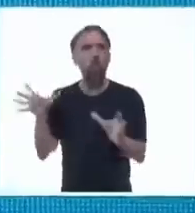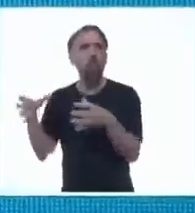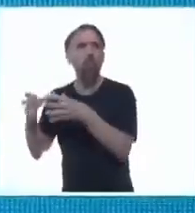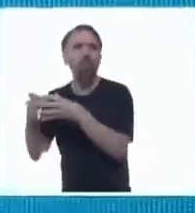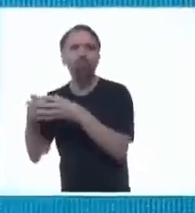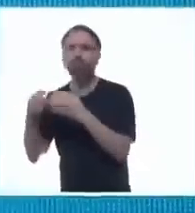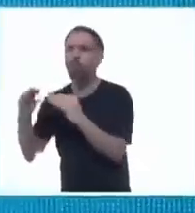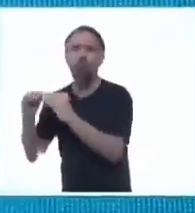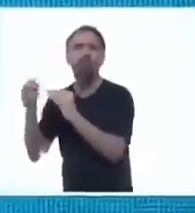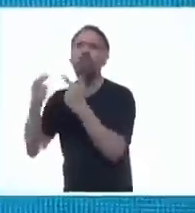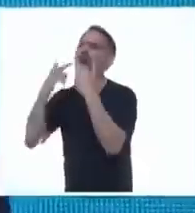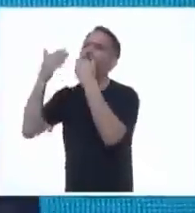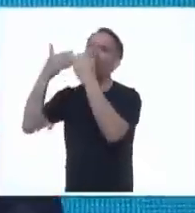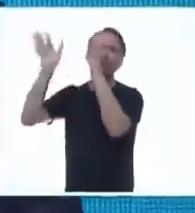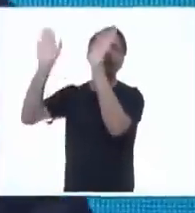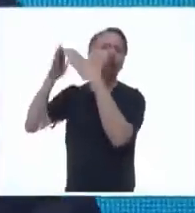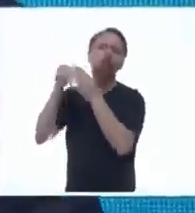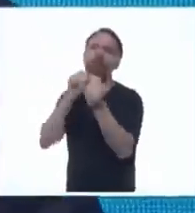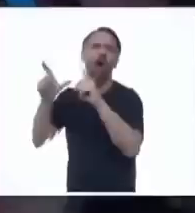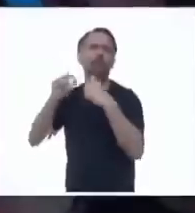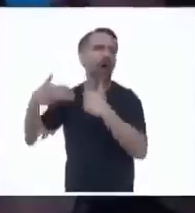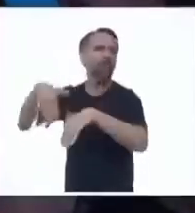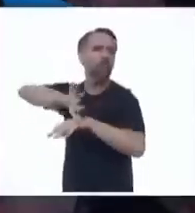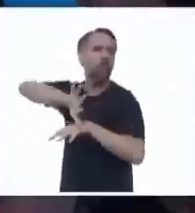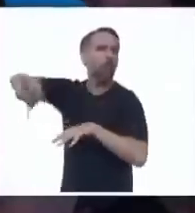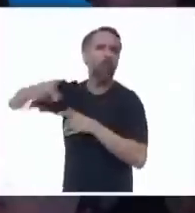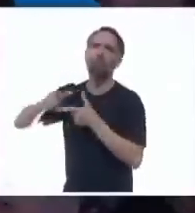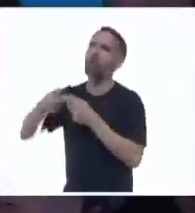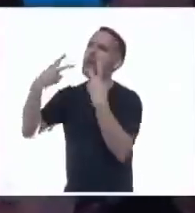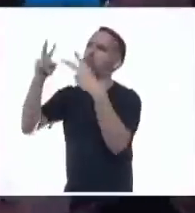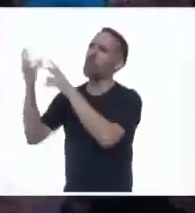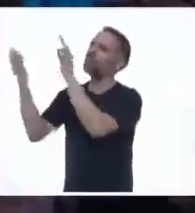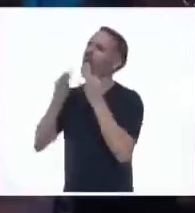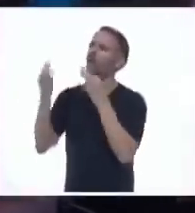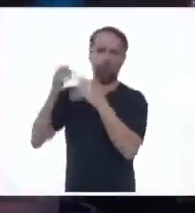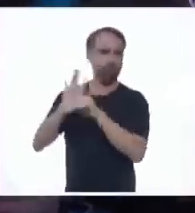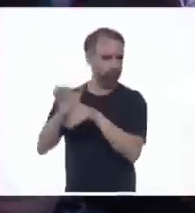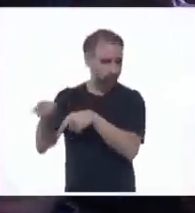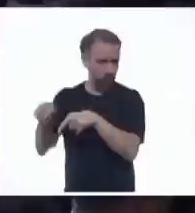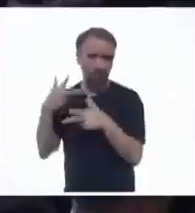apertura indiscriminada de las importaciones.